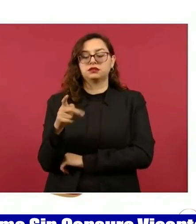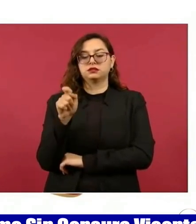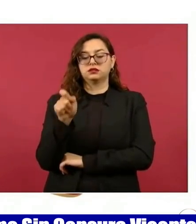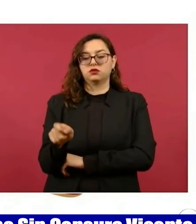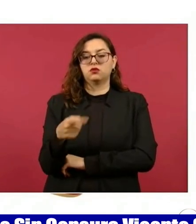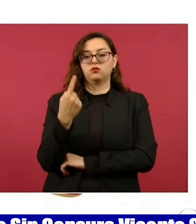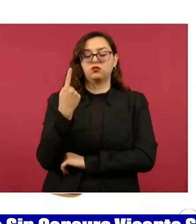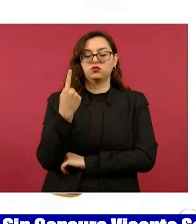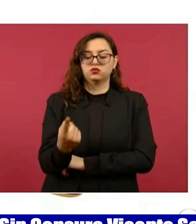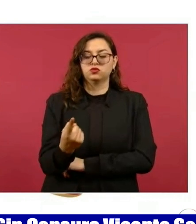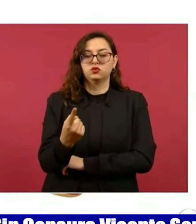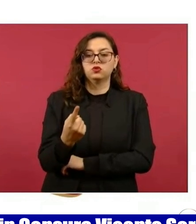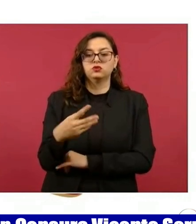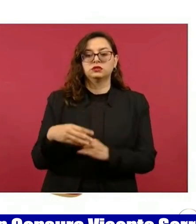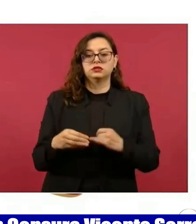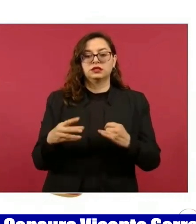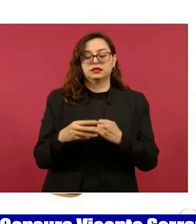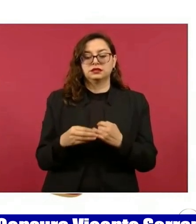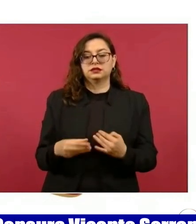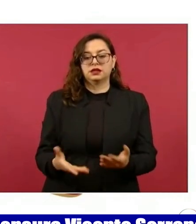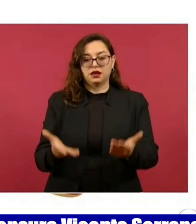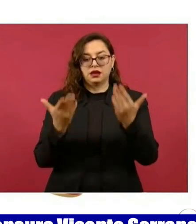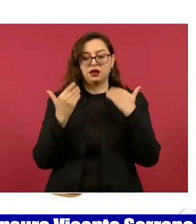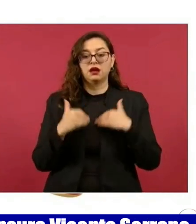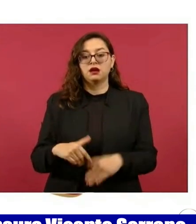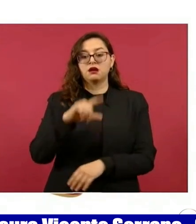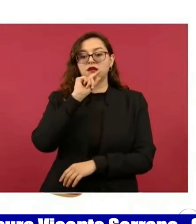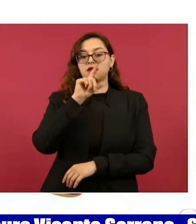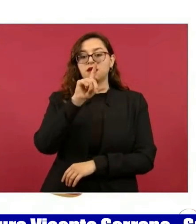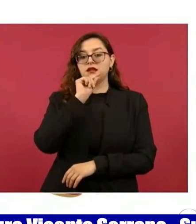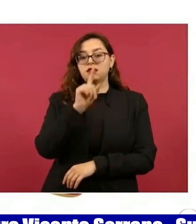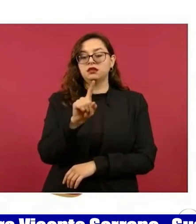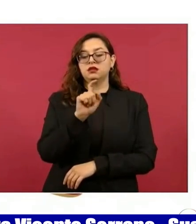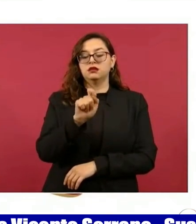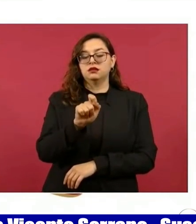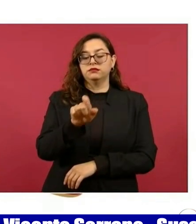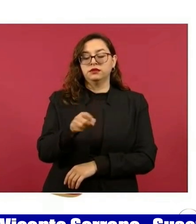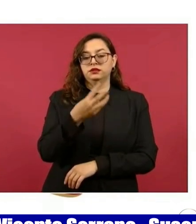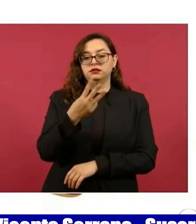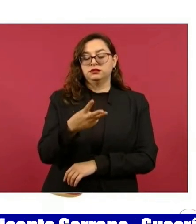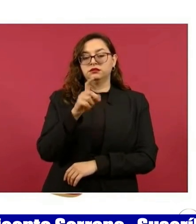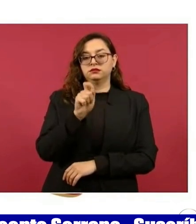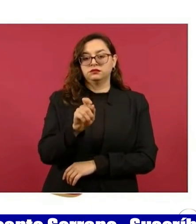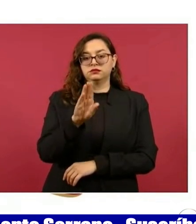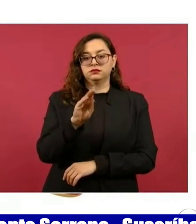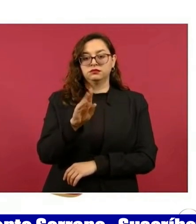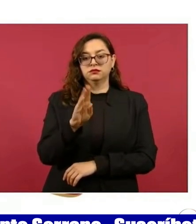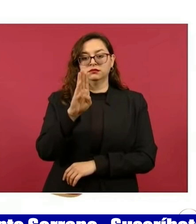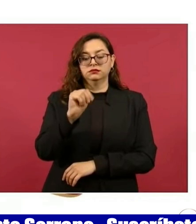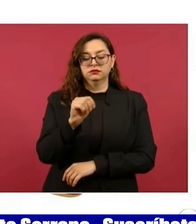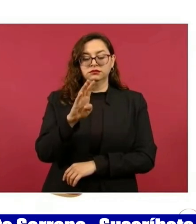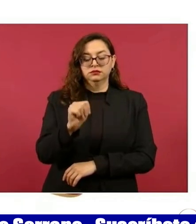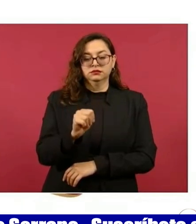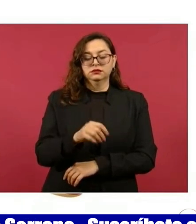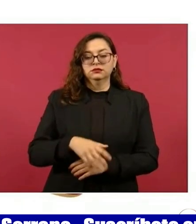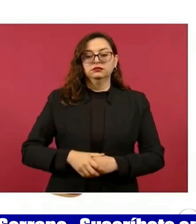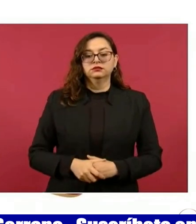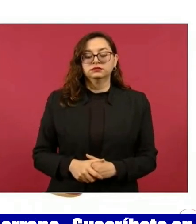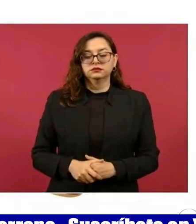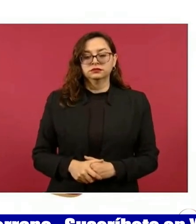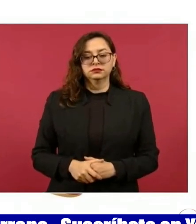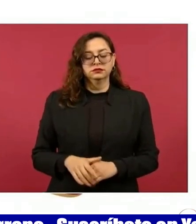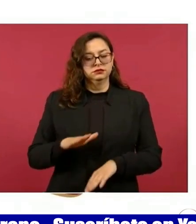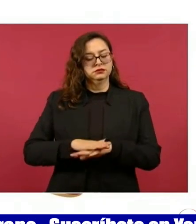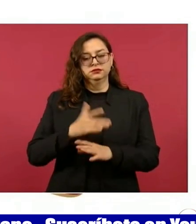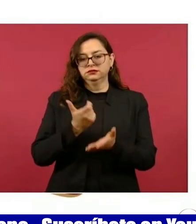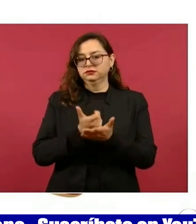Morelos, Oaxaca. Y 23 pesos con 99 centavos de las más caras en Valero, Zapopan, Jalisco.